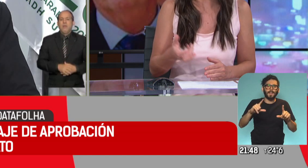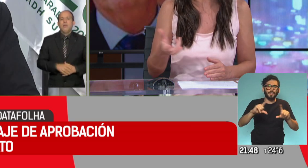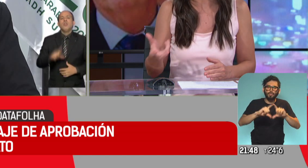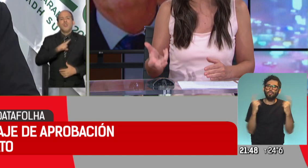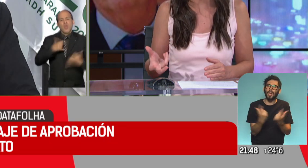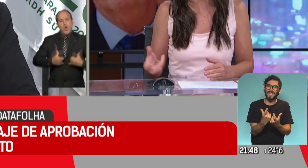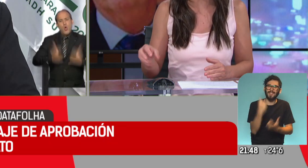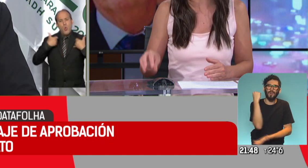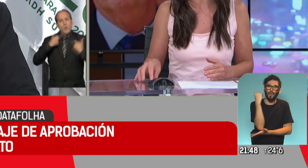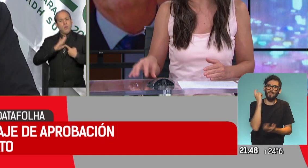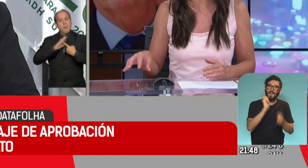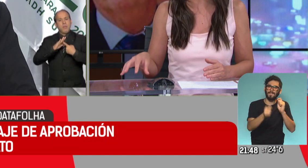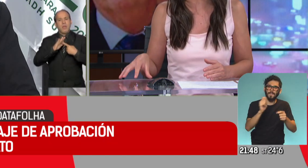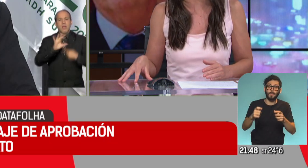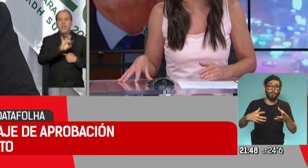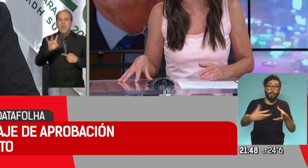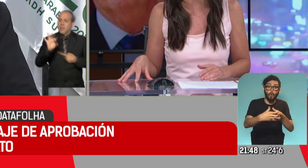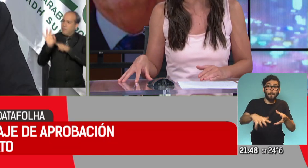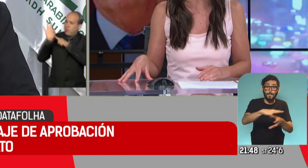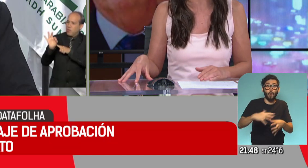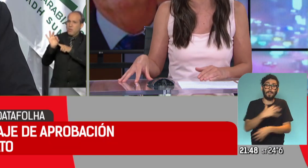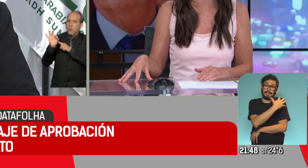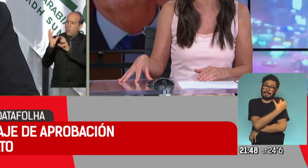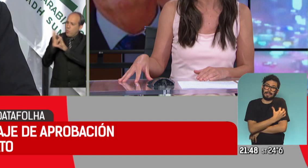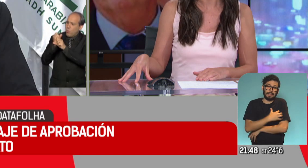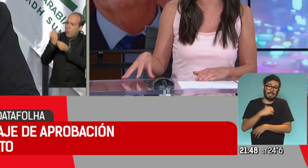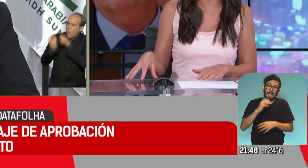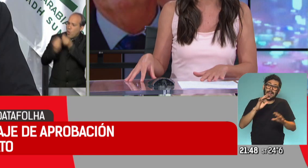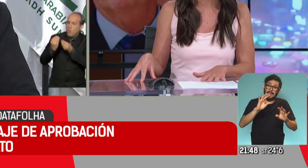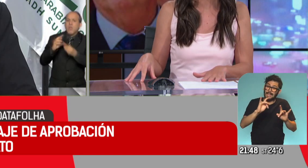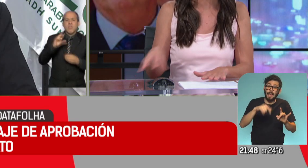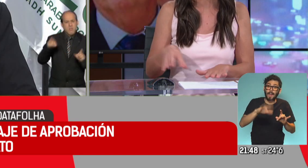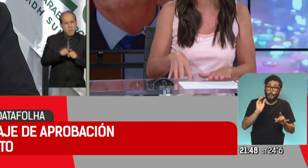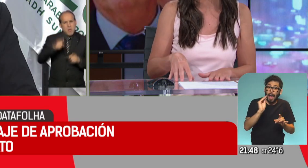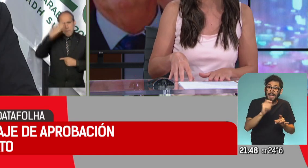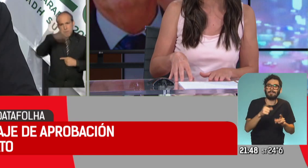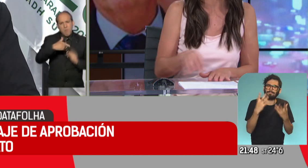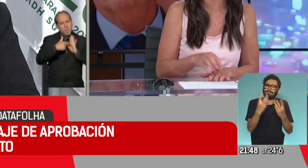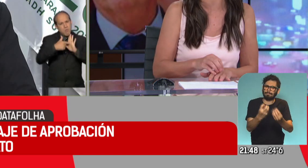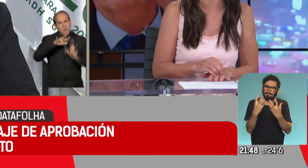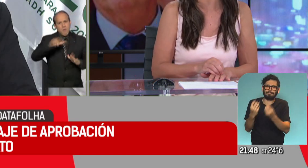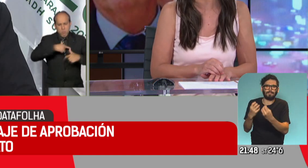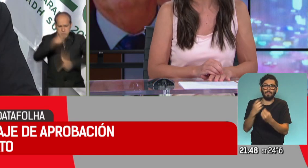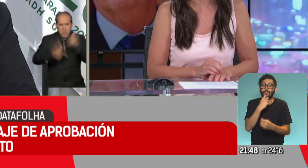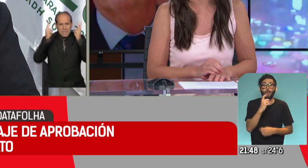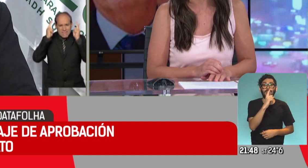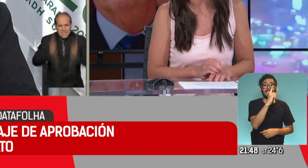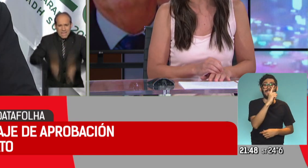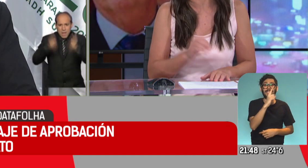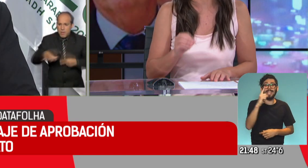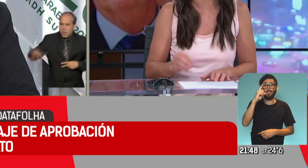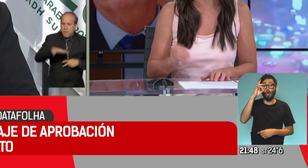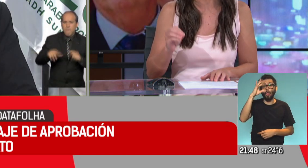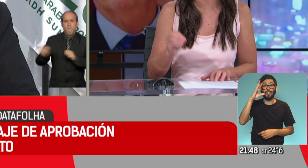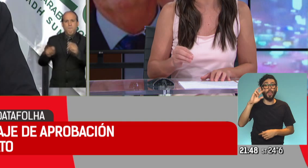de ayudas económicas a los sectores más vulnerables de Brasil. Estamos hablando de sobre todo la ayuda que se sigue manteniendo,